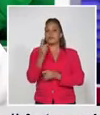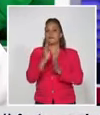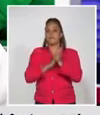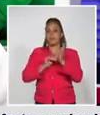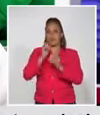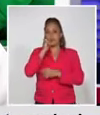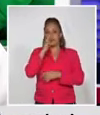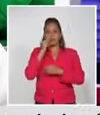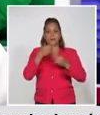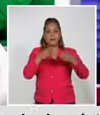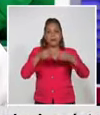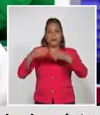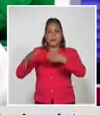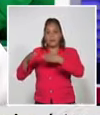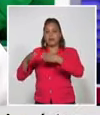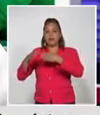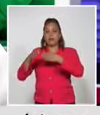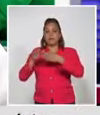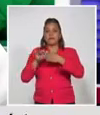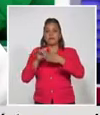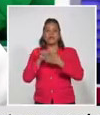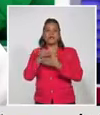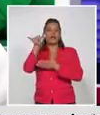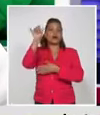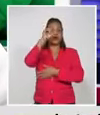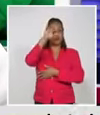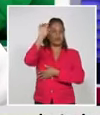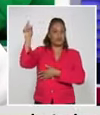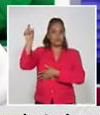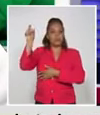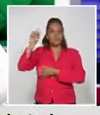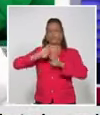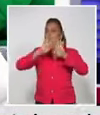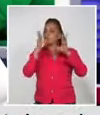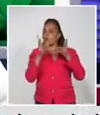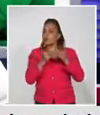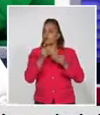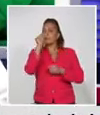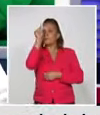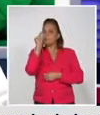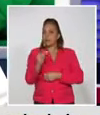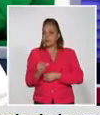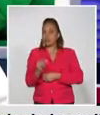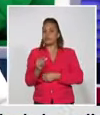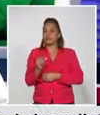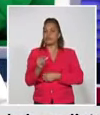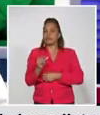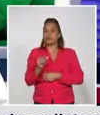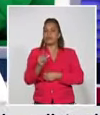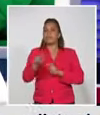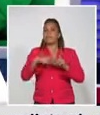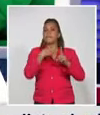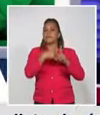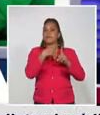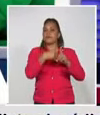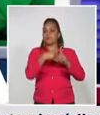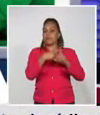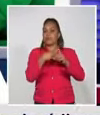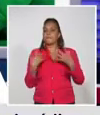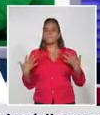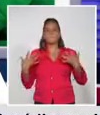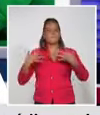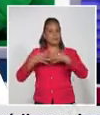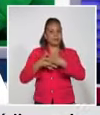la frontera en nuestro país, el total de personas que se han diagnosticado vinculadas